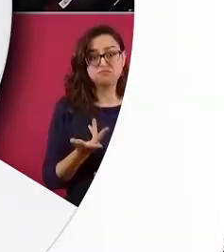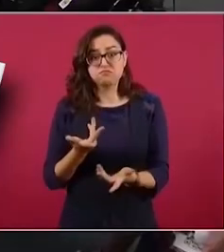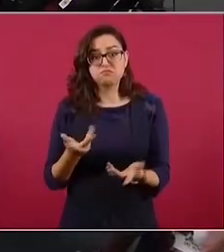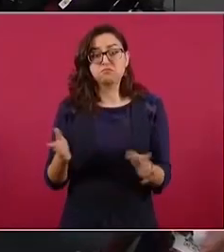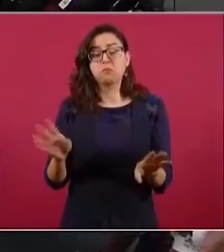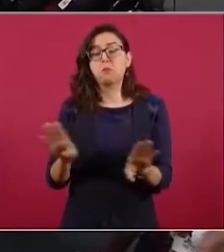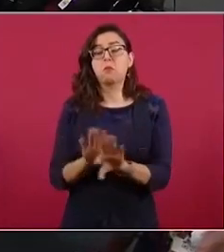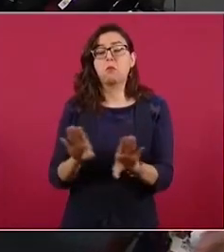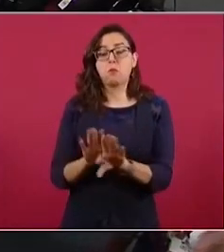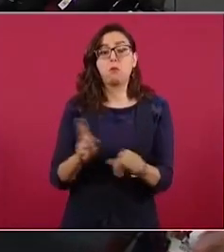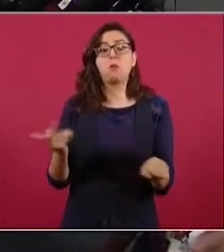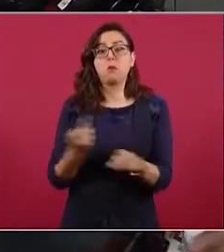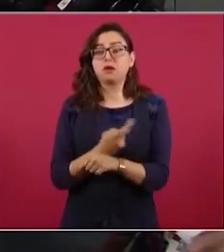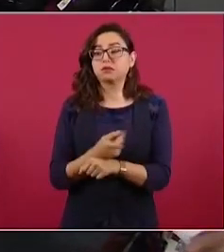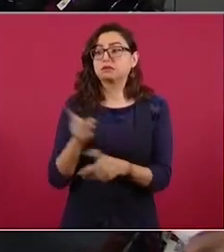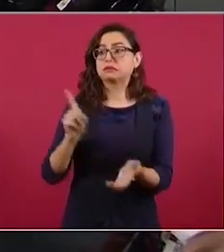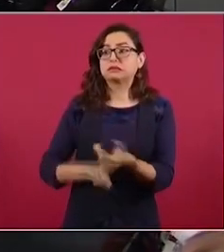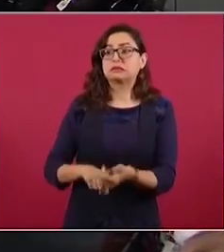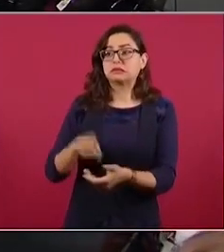vamos